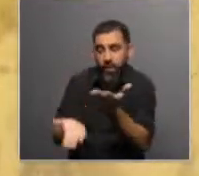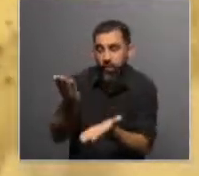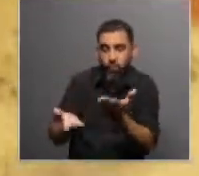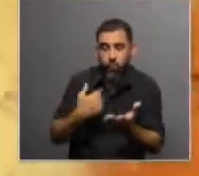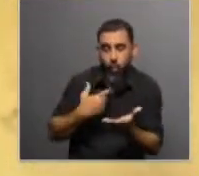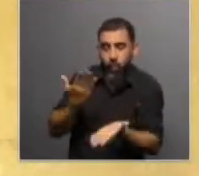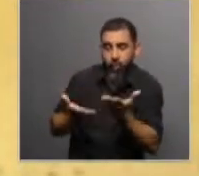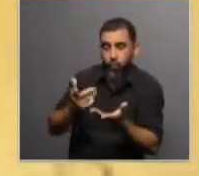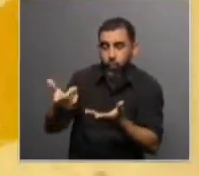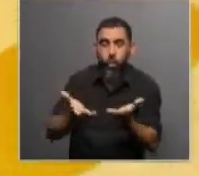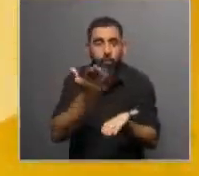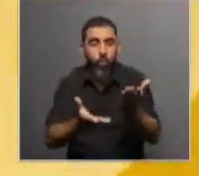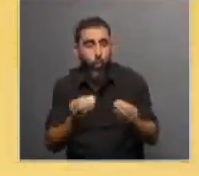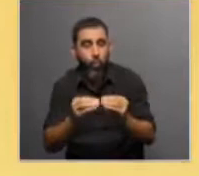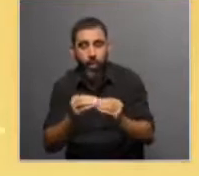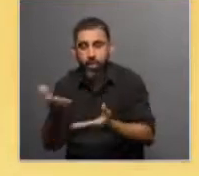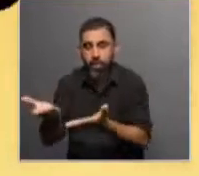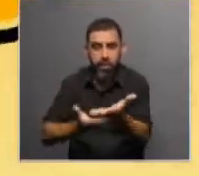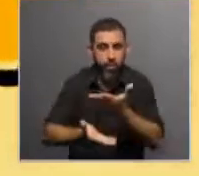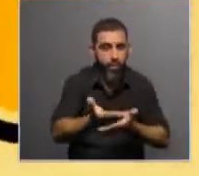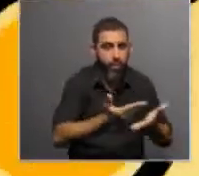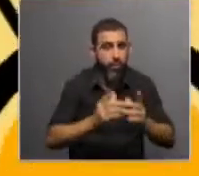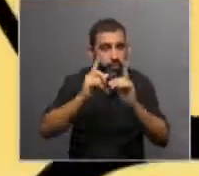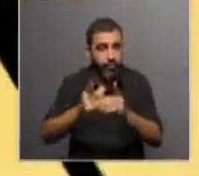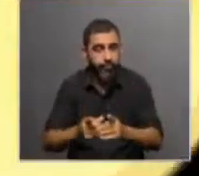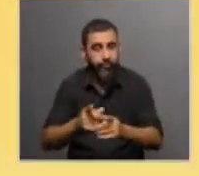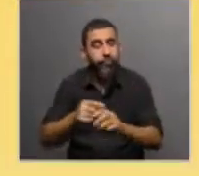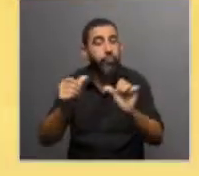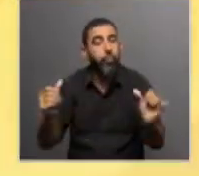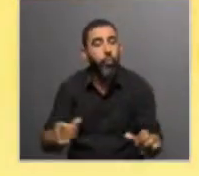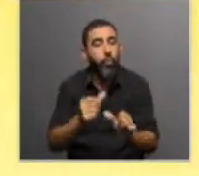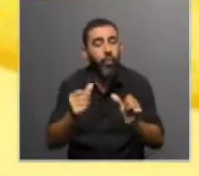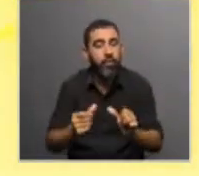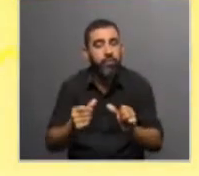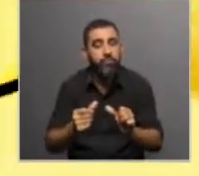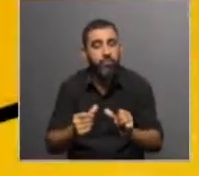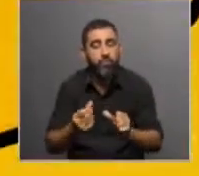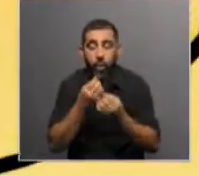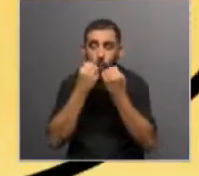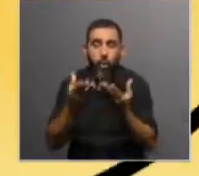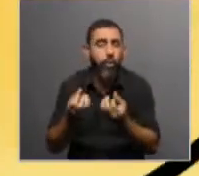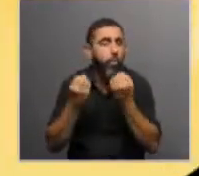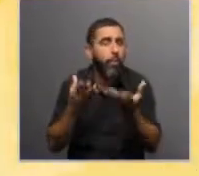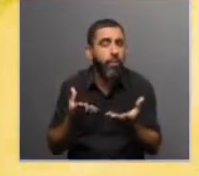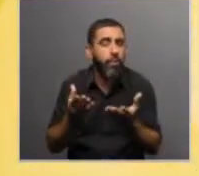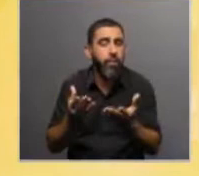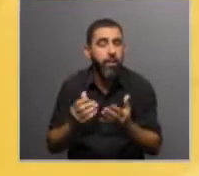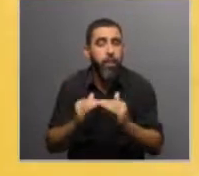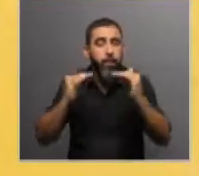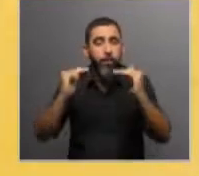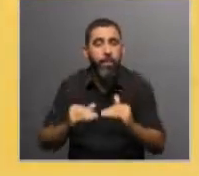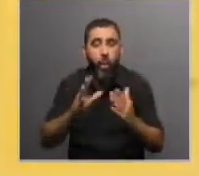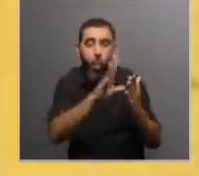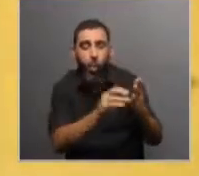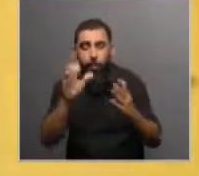estudiante me evalúa a mí y yo evalúo a otro estudiante. Claro. Y eso lo que genera, o uno de los beneficios que tiene, es disminuir la posibilidad de